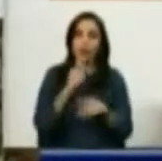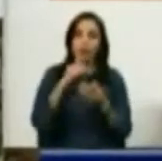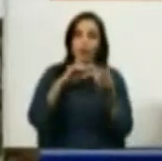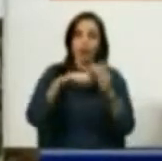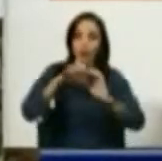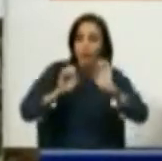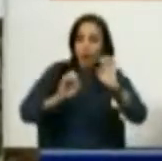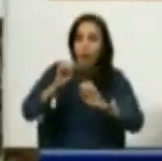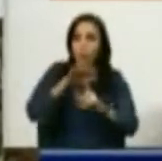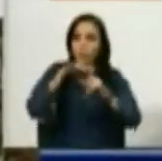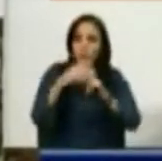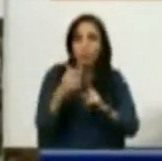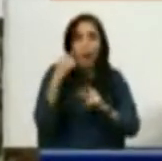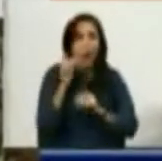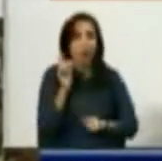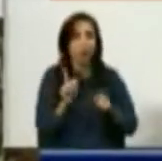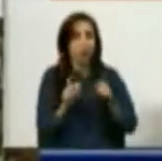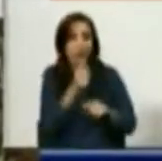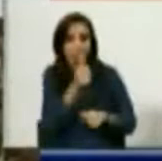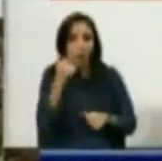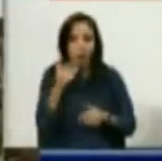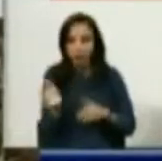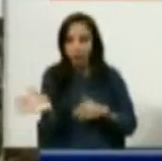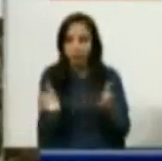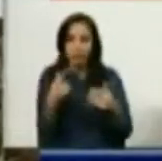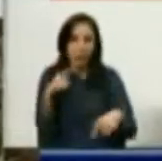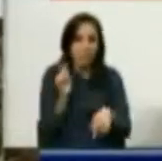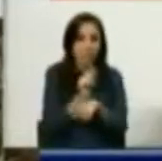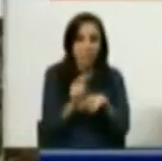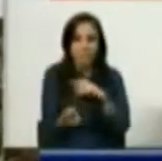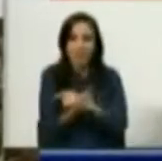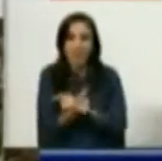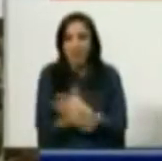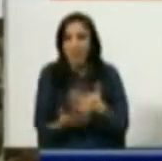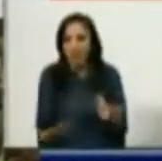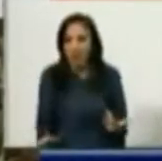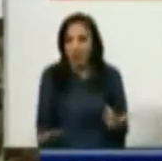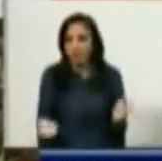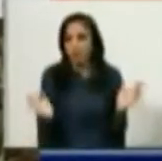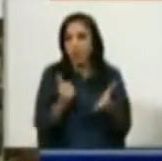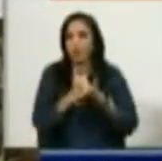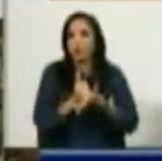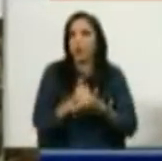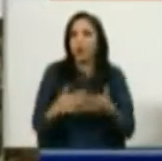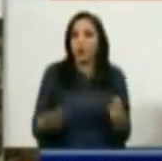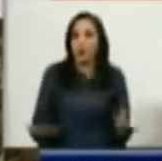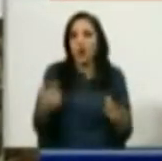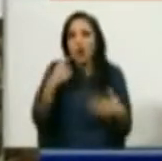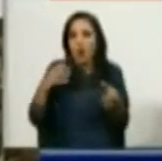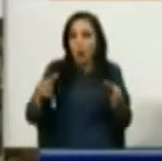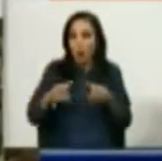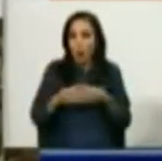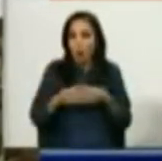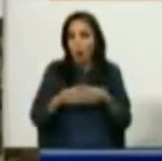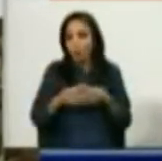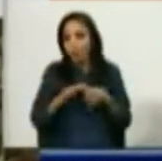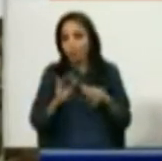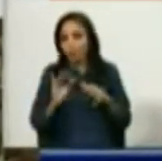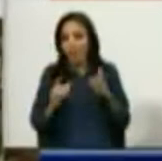si cada quien anda por su lado y usted critica lo que contribuye a que a que se hagan grupos